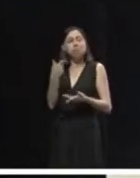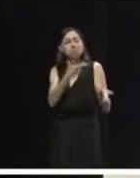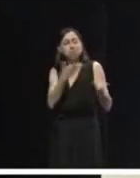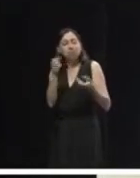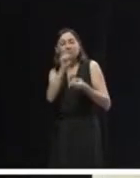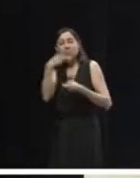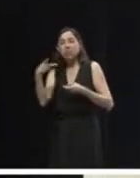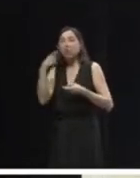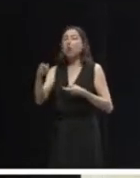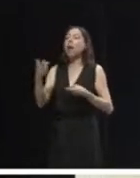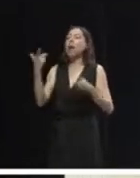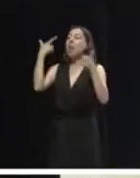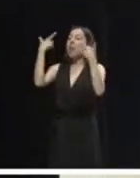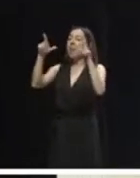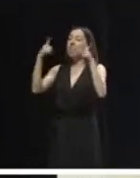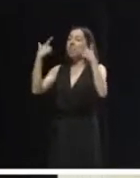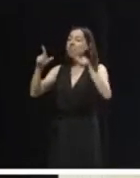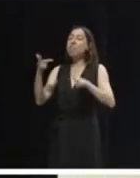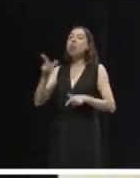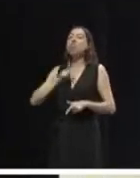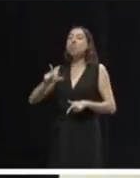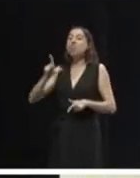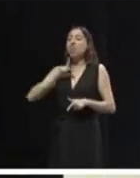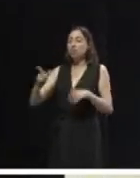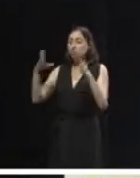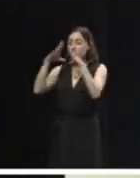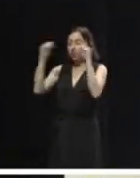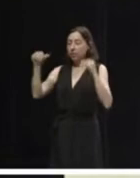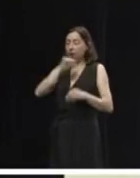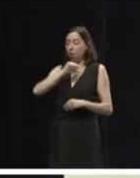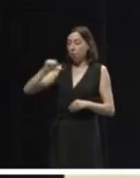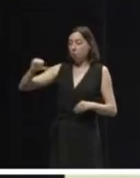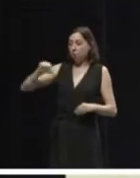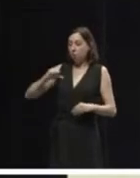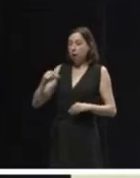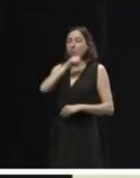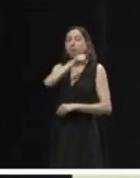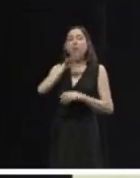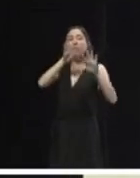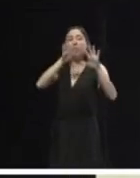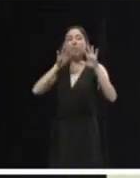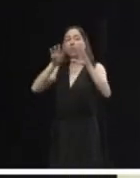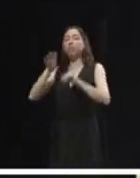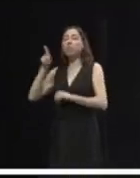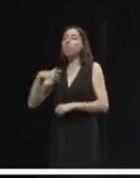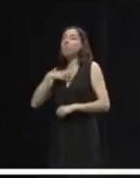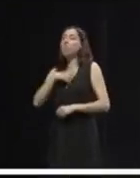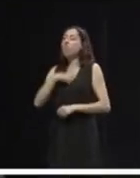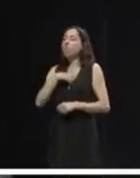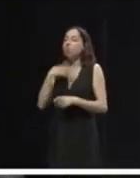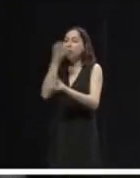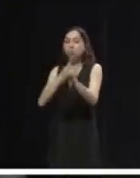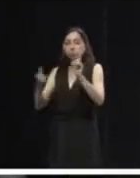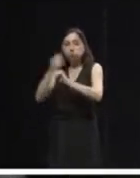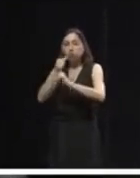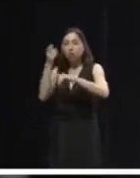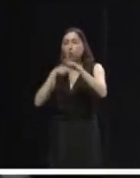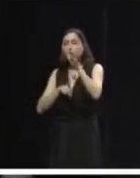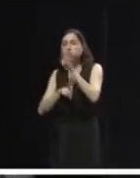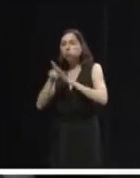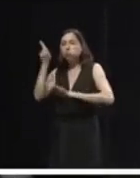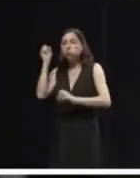la Universidad Autónoma y en 1991 se convirtió en funcionaria de carrera, desempeñando su trabajo en la agencia